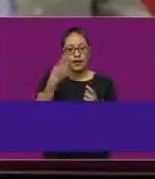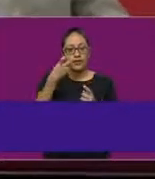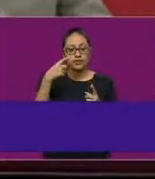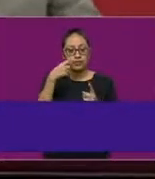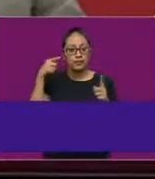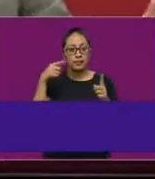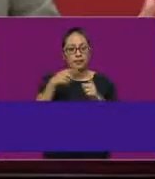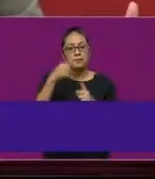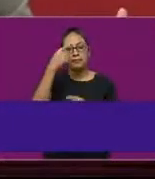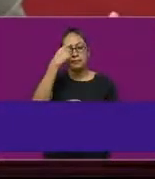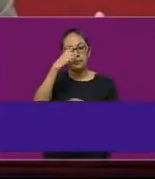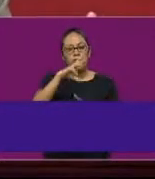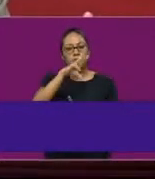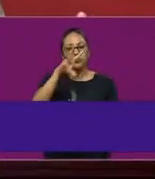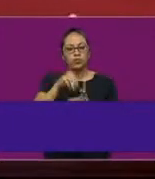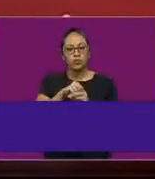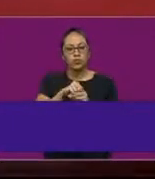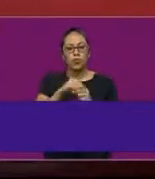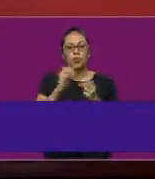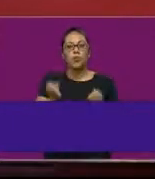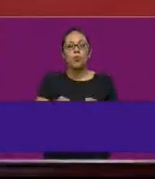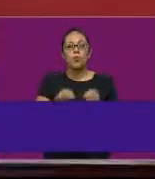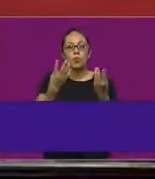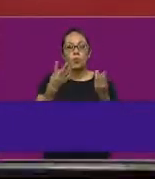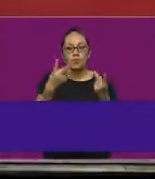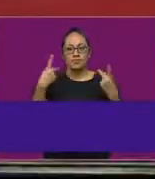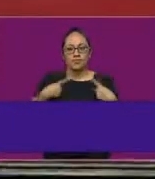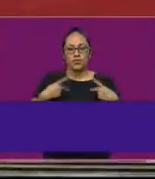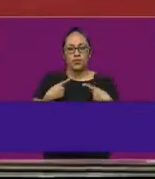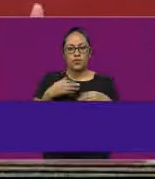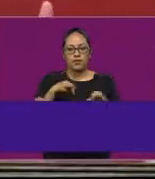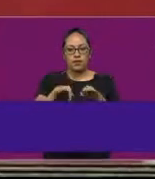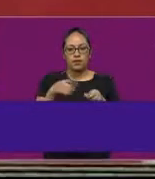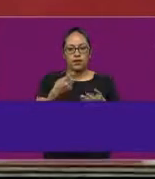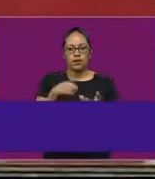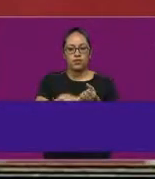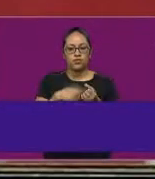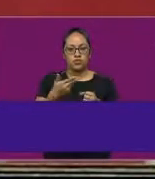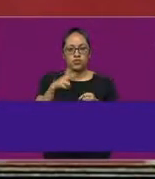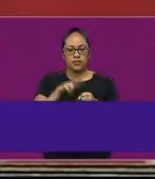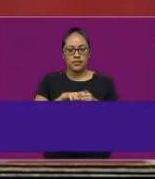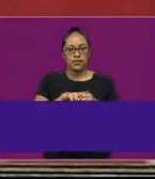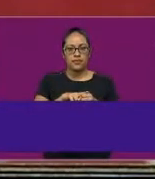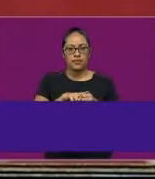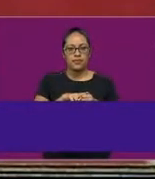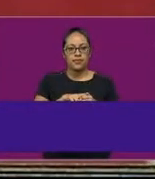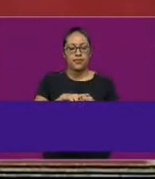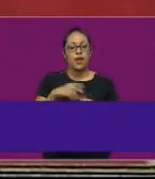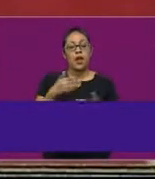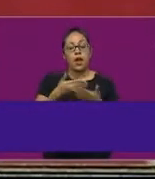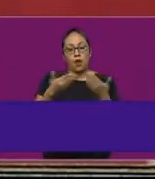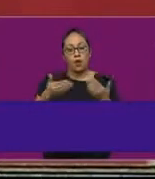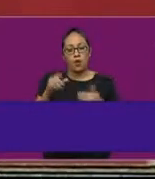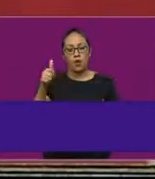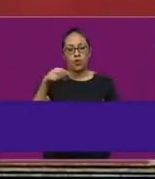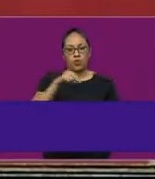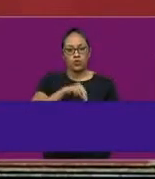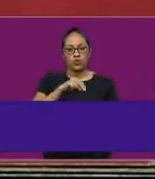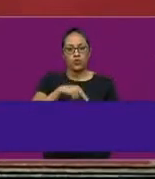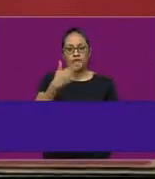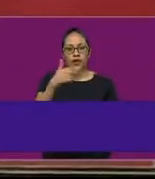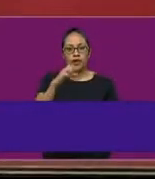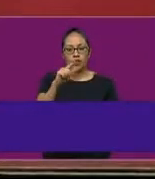Emergencia Sanitaria Estatal, se informó también que ante cualquier reacción adversa mayor a la vacuna, están preparadas